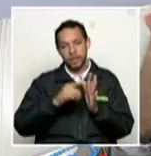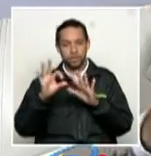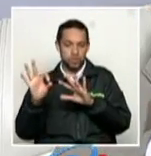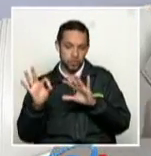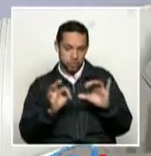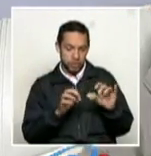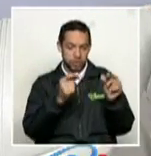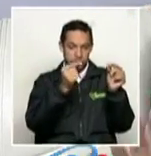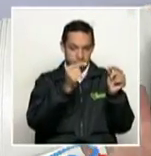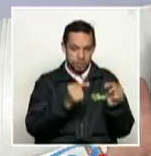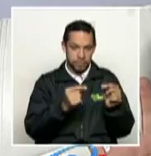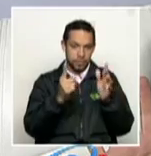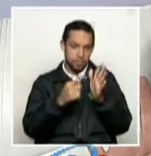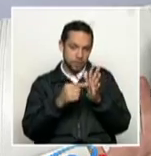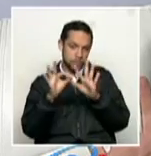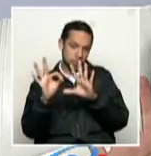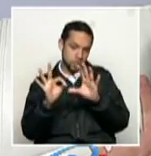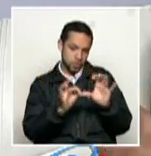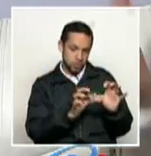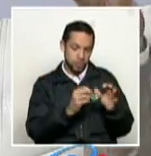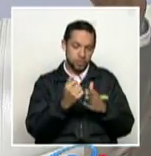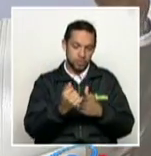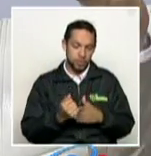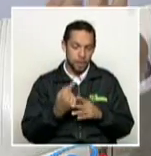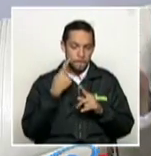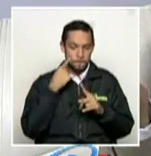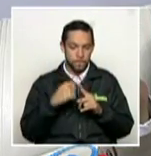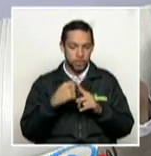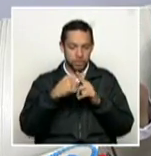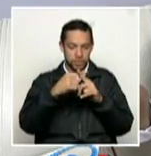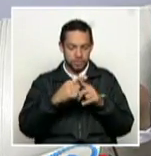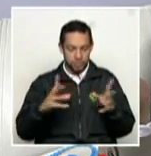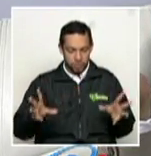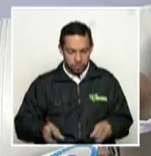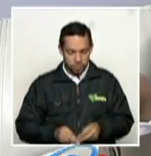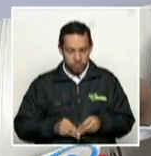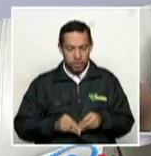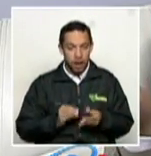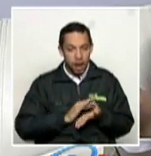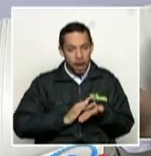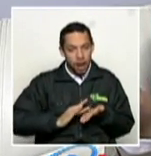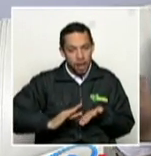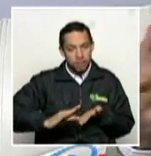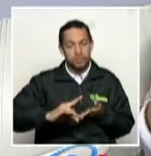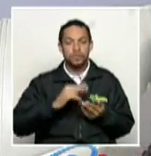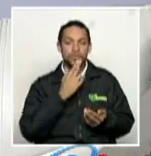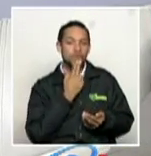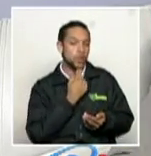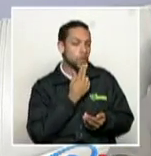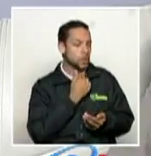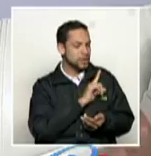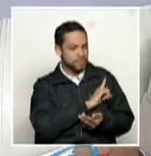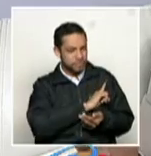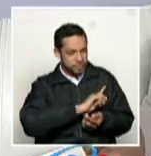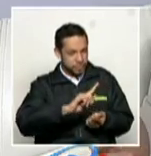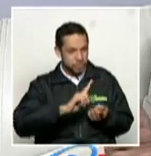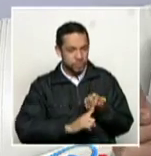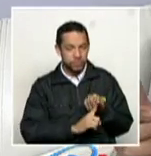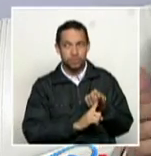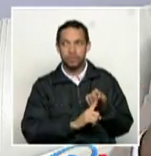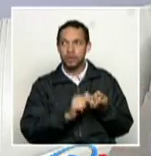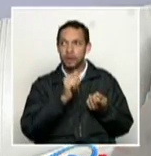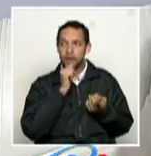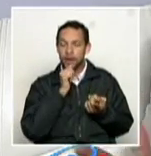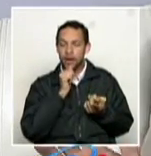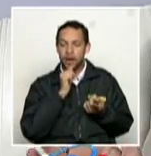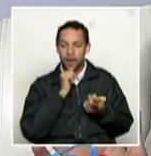ya calcula y ya te sabe que tiene un efecto positivo, más suspender el azúcar, más otras ayudas y la misma cantidad de agua